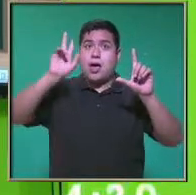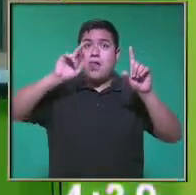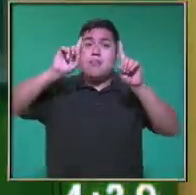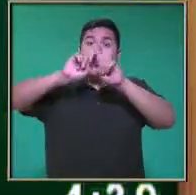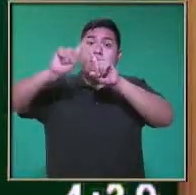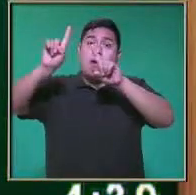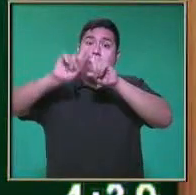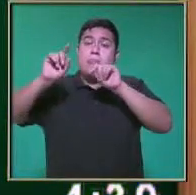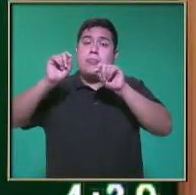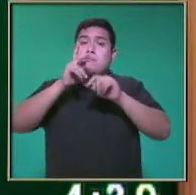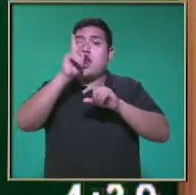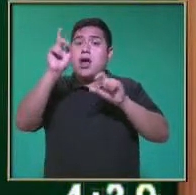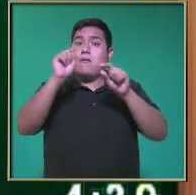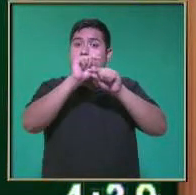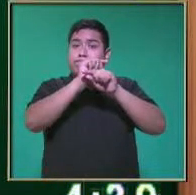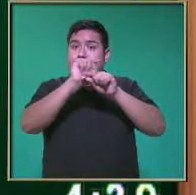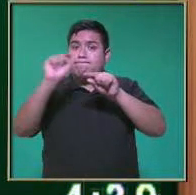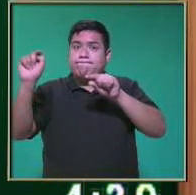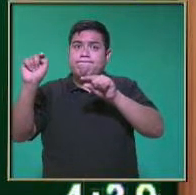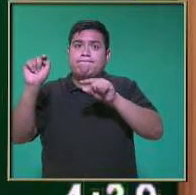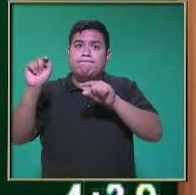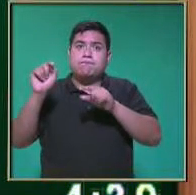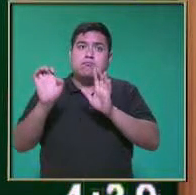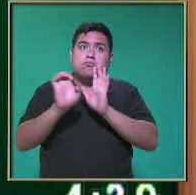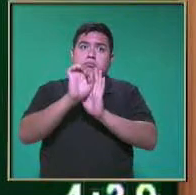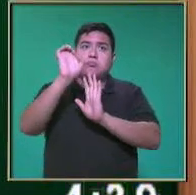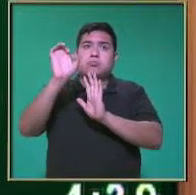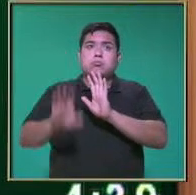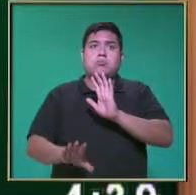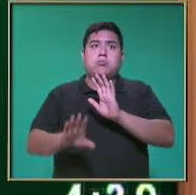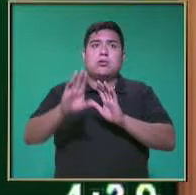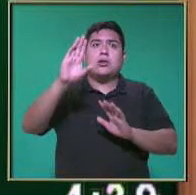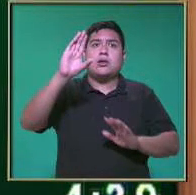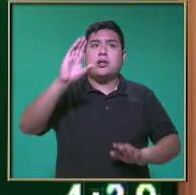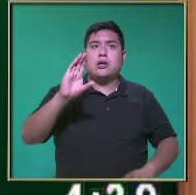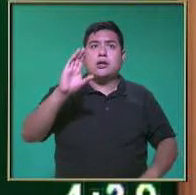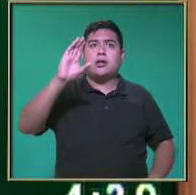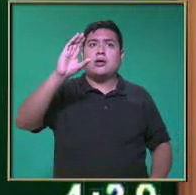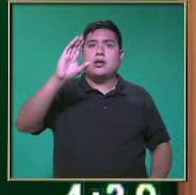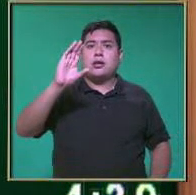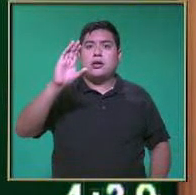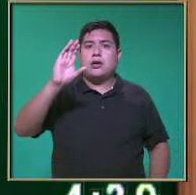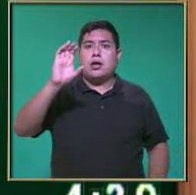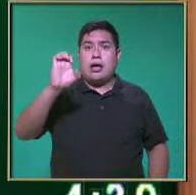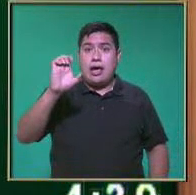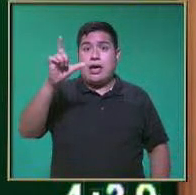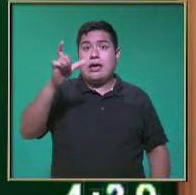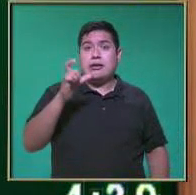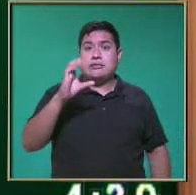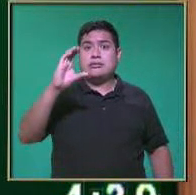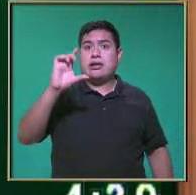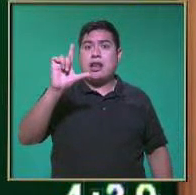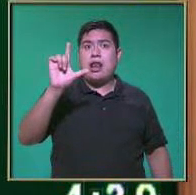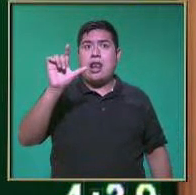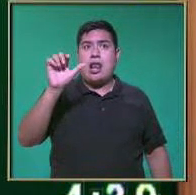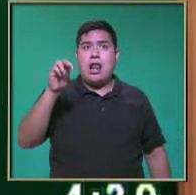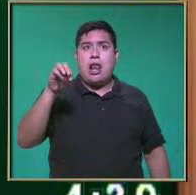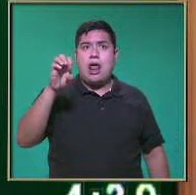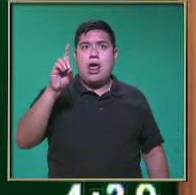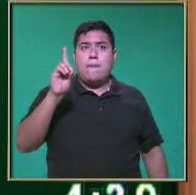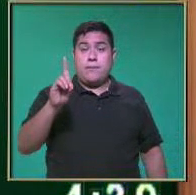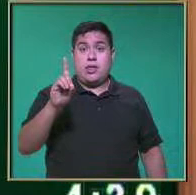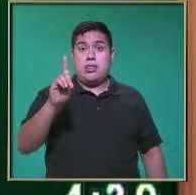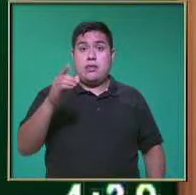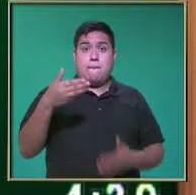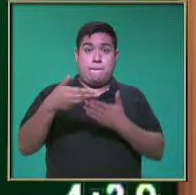palabras que están subrayadas. We have, as example, exclaimed. Exclamó, está en pasado, es un verbo